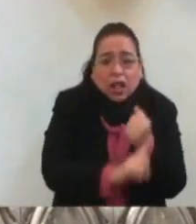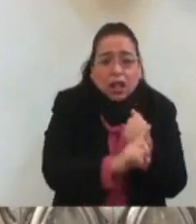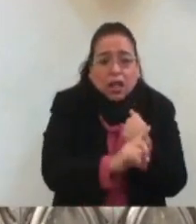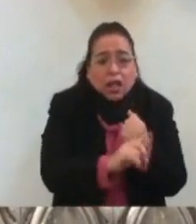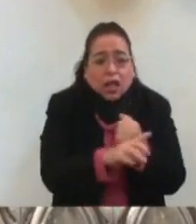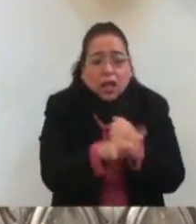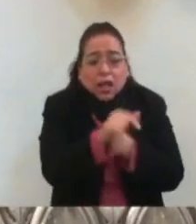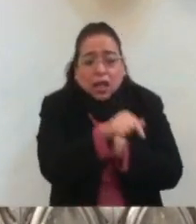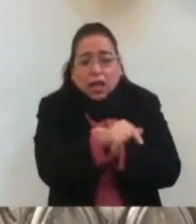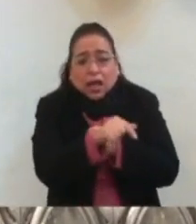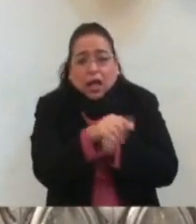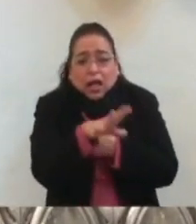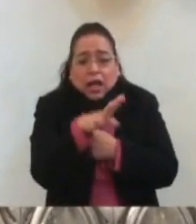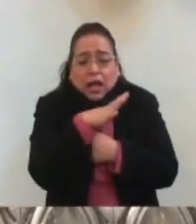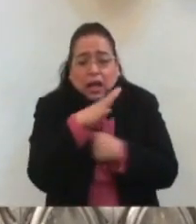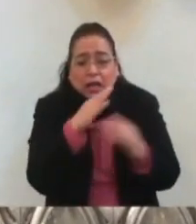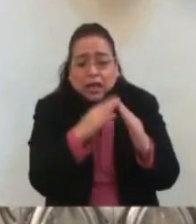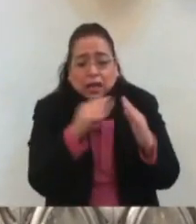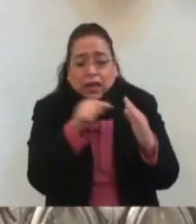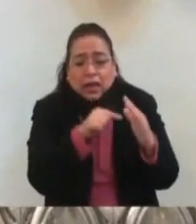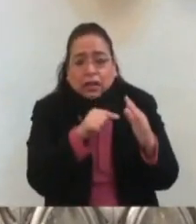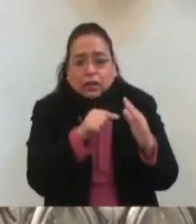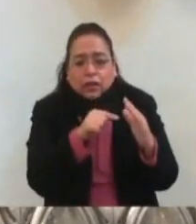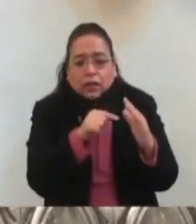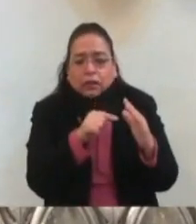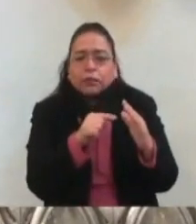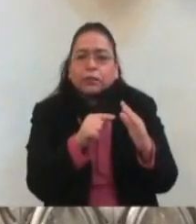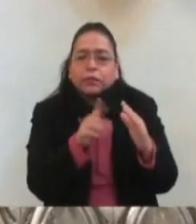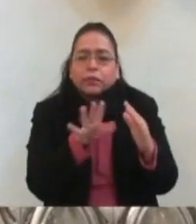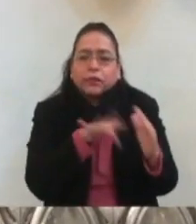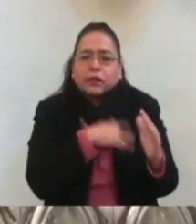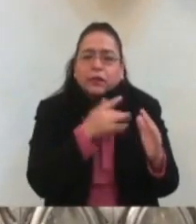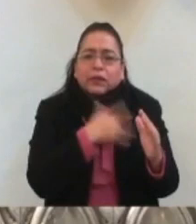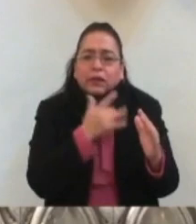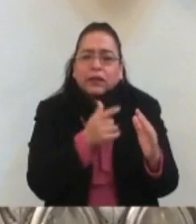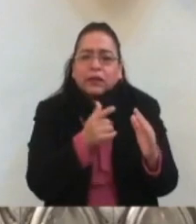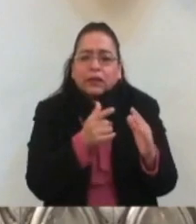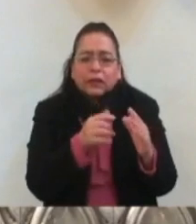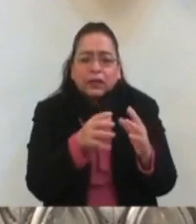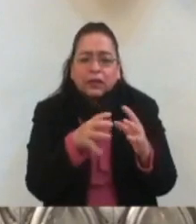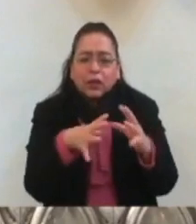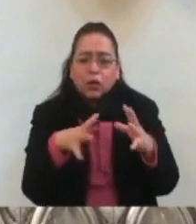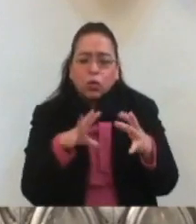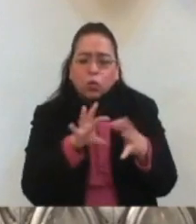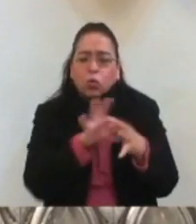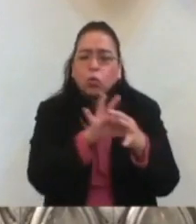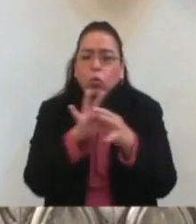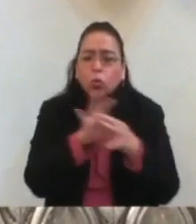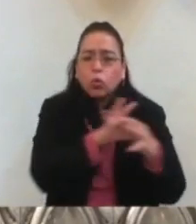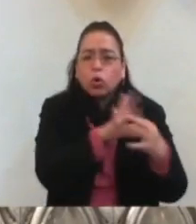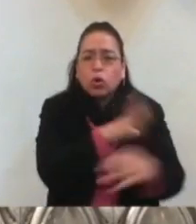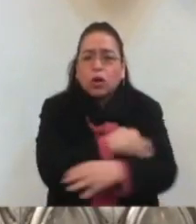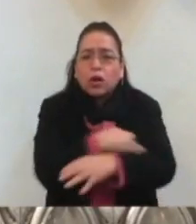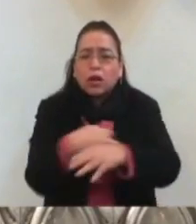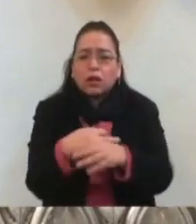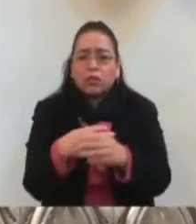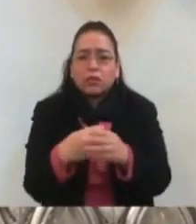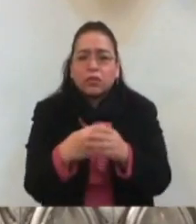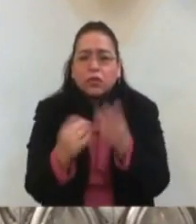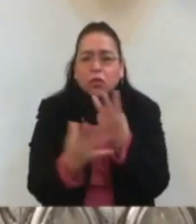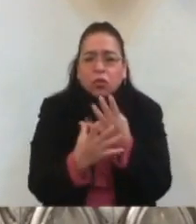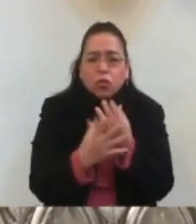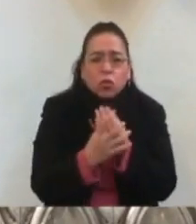espacio de intimidad el nido del amor eso tiene que ser